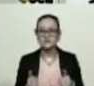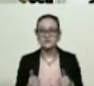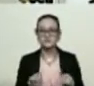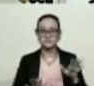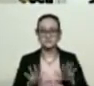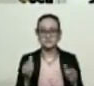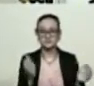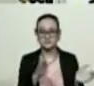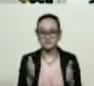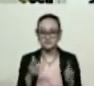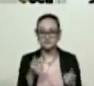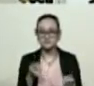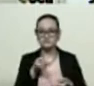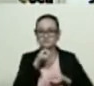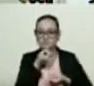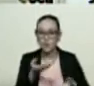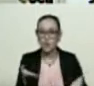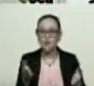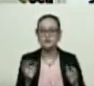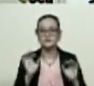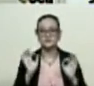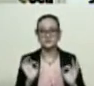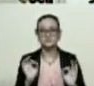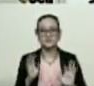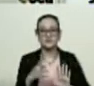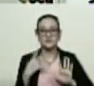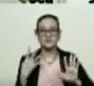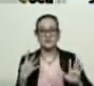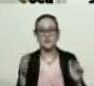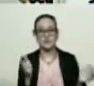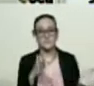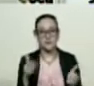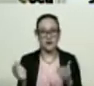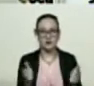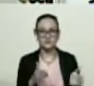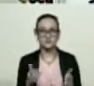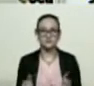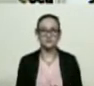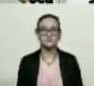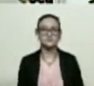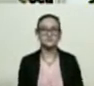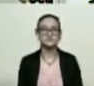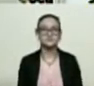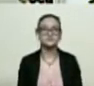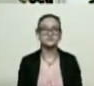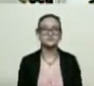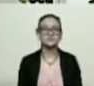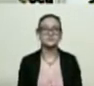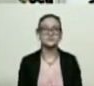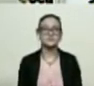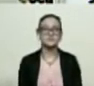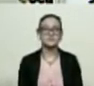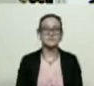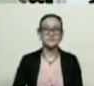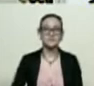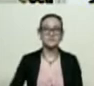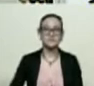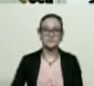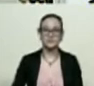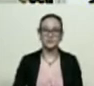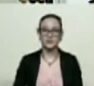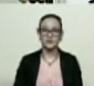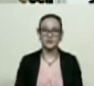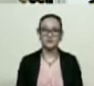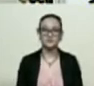y la publicación del mismo el día 19 de marzo también cabe destacar lo que